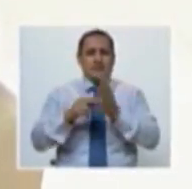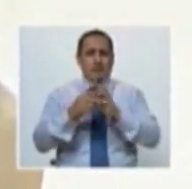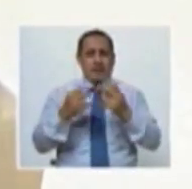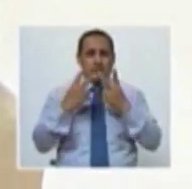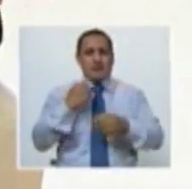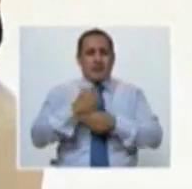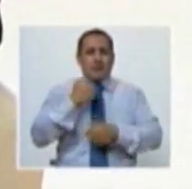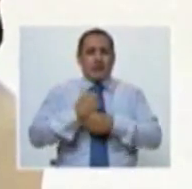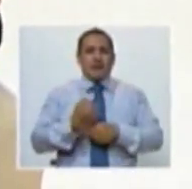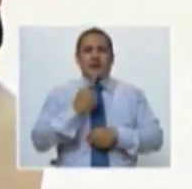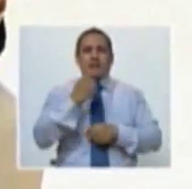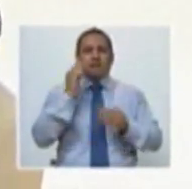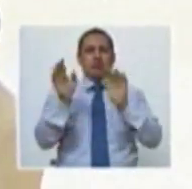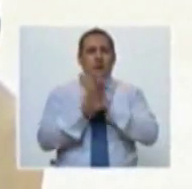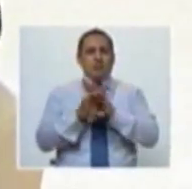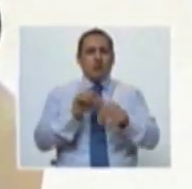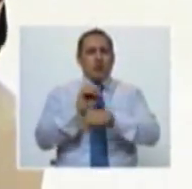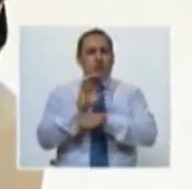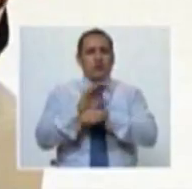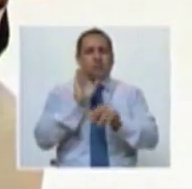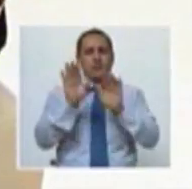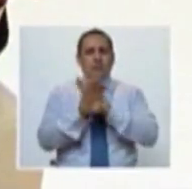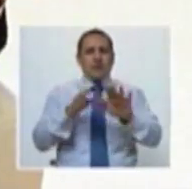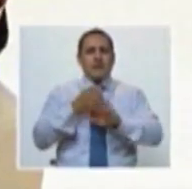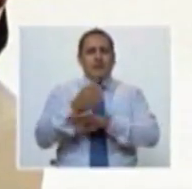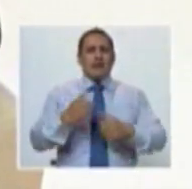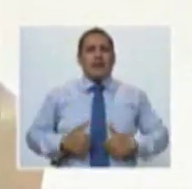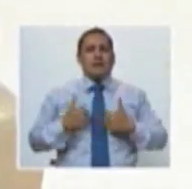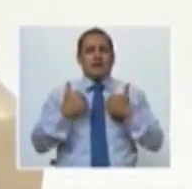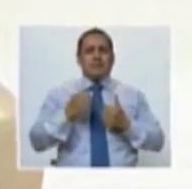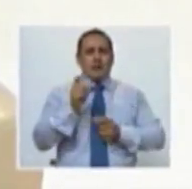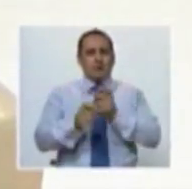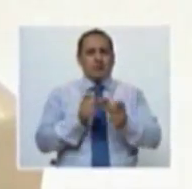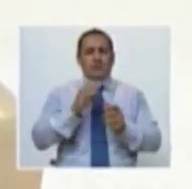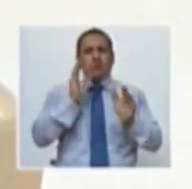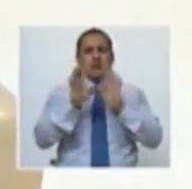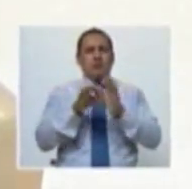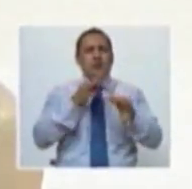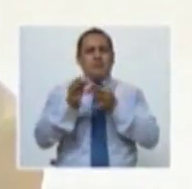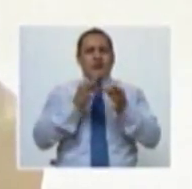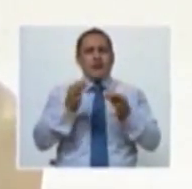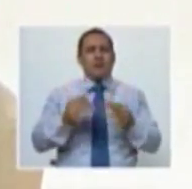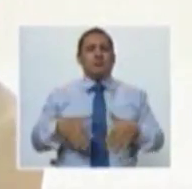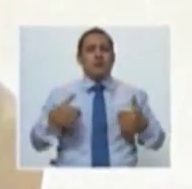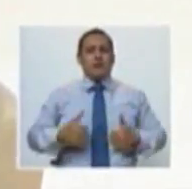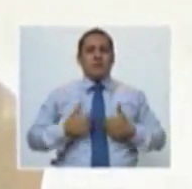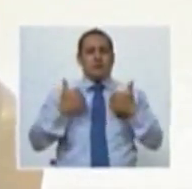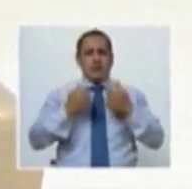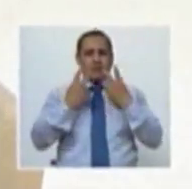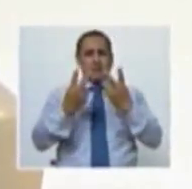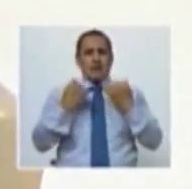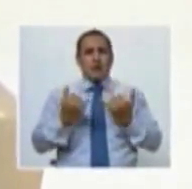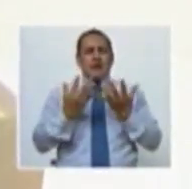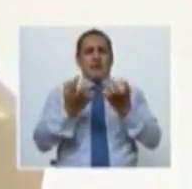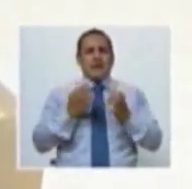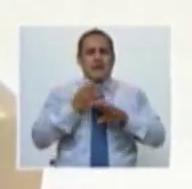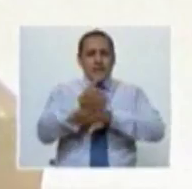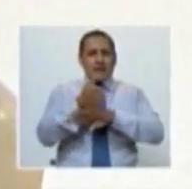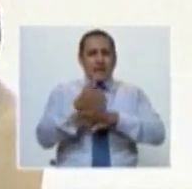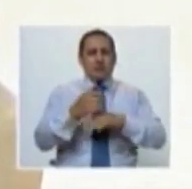tienen, una de ellas es referida al acceso a la carrera pública magisterial. Porque claro, uno puede dividir el asunto entre querer postular